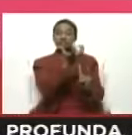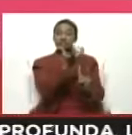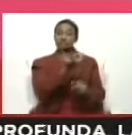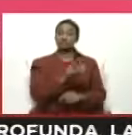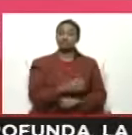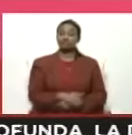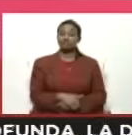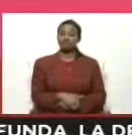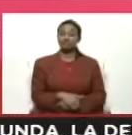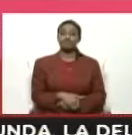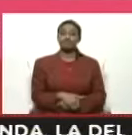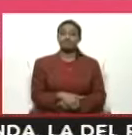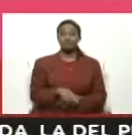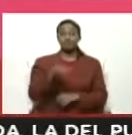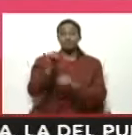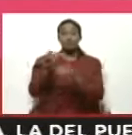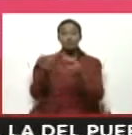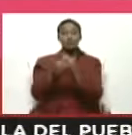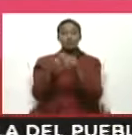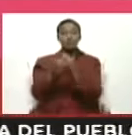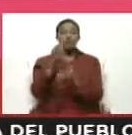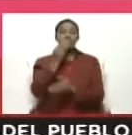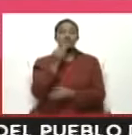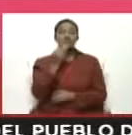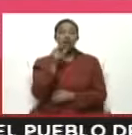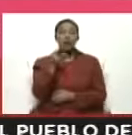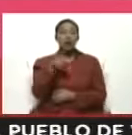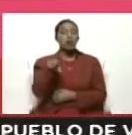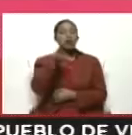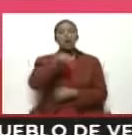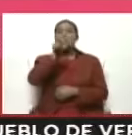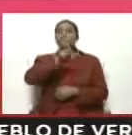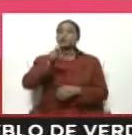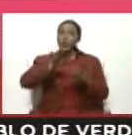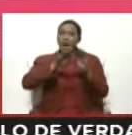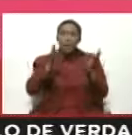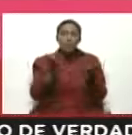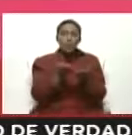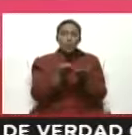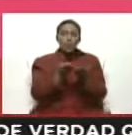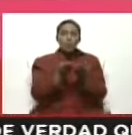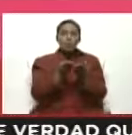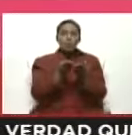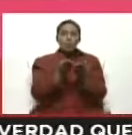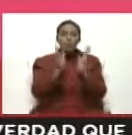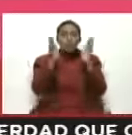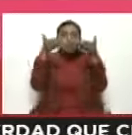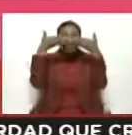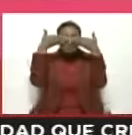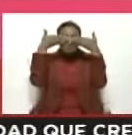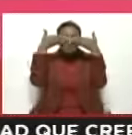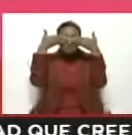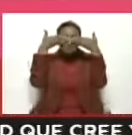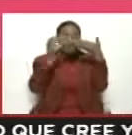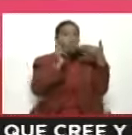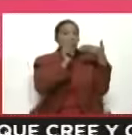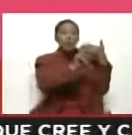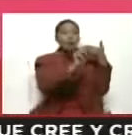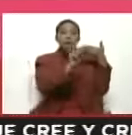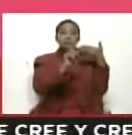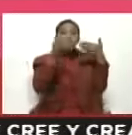Por estos fascistas y el mundo no reacciona para nada. Dan pena quienes dirigen esos organismos.